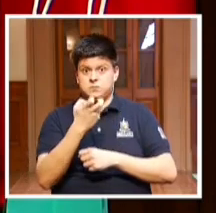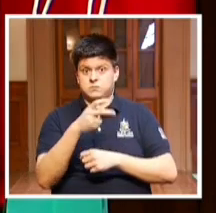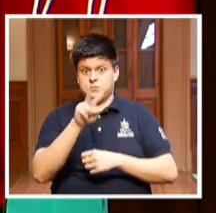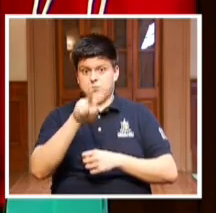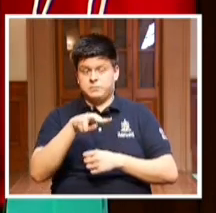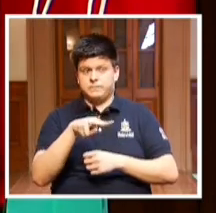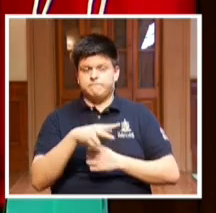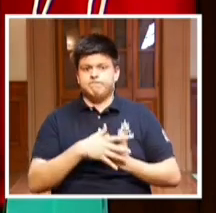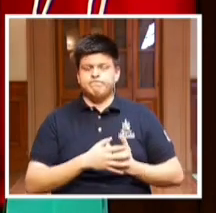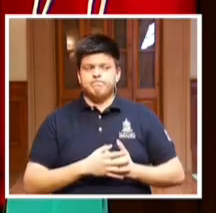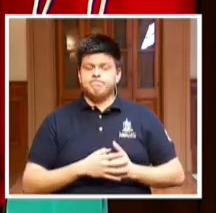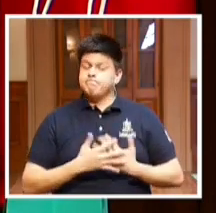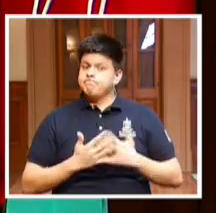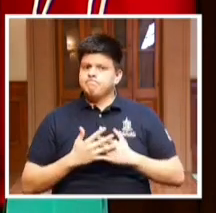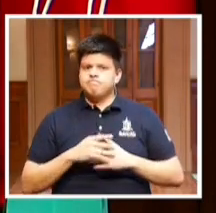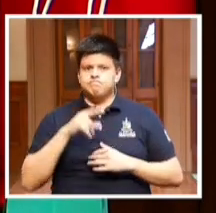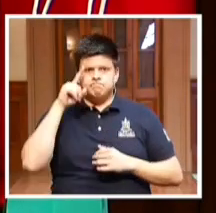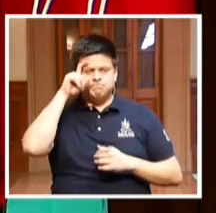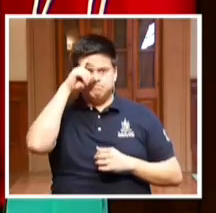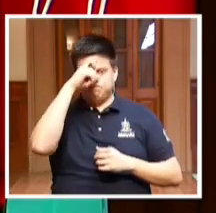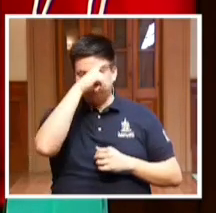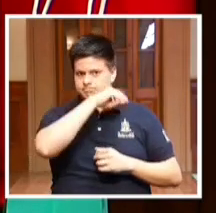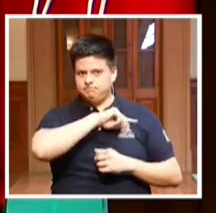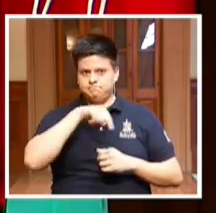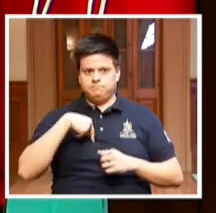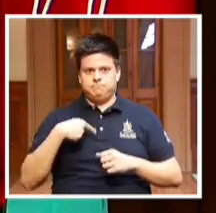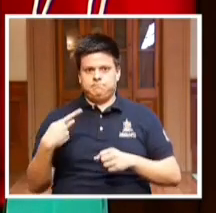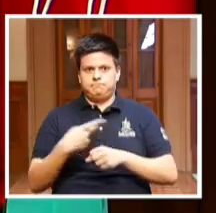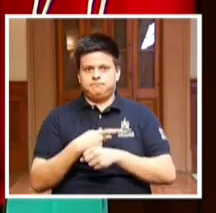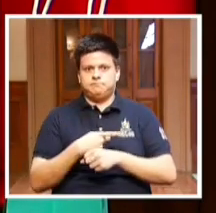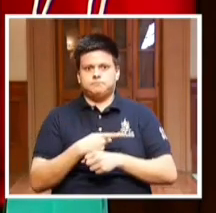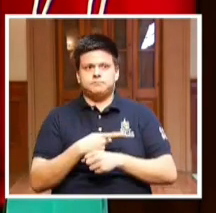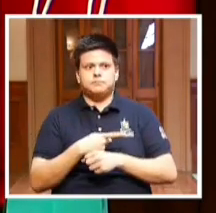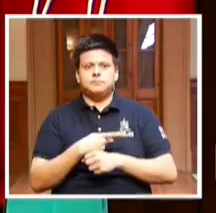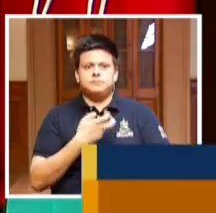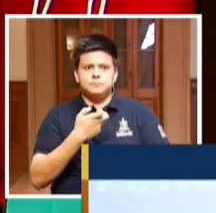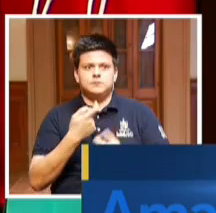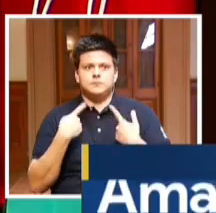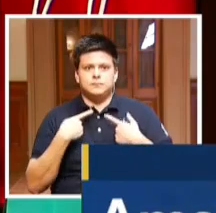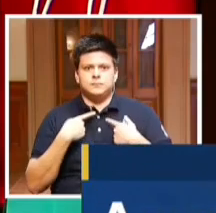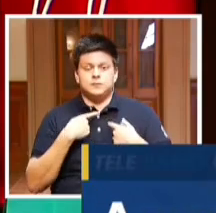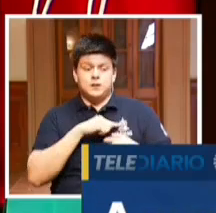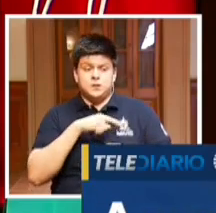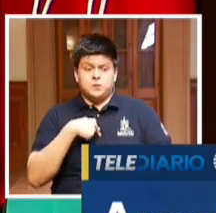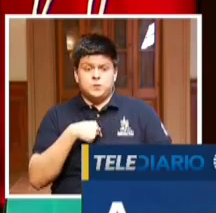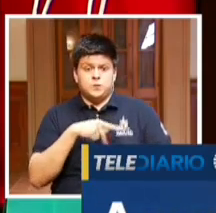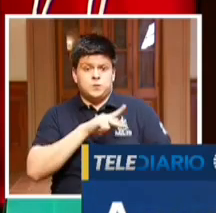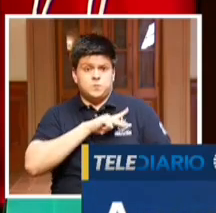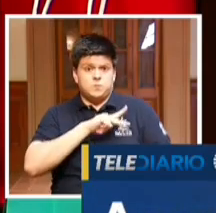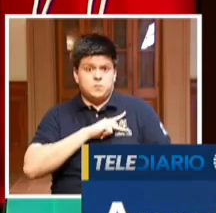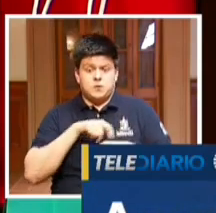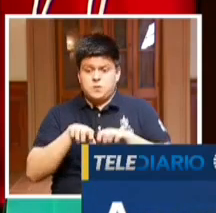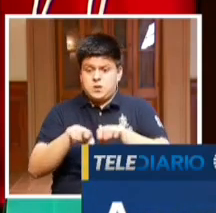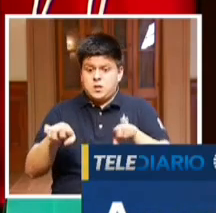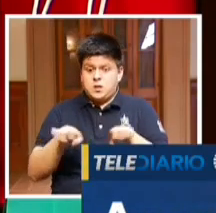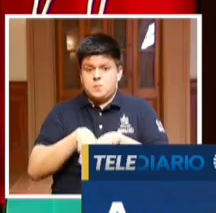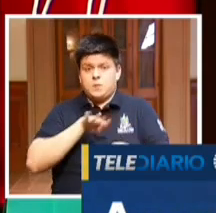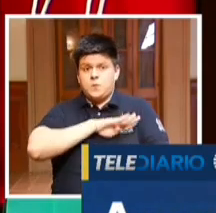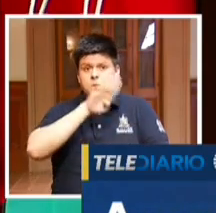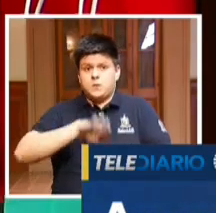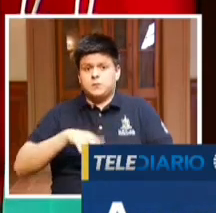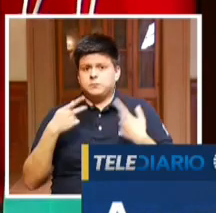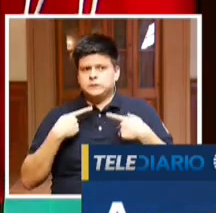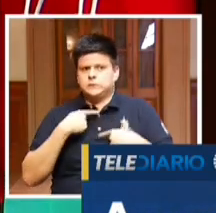bastante difícil para nosotros. Es sentir que se nos va uno de los nuestros y sentir que a lo mejor pudimos haber hecho